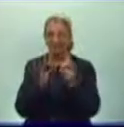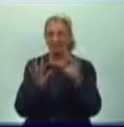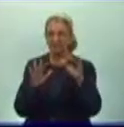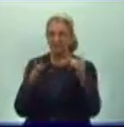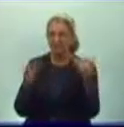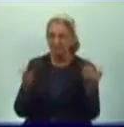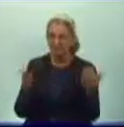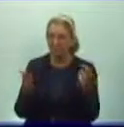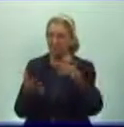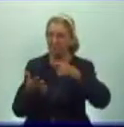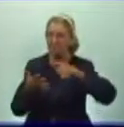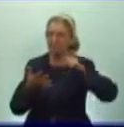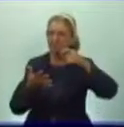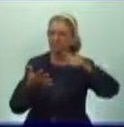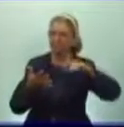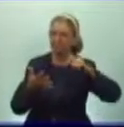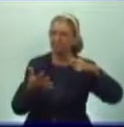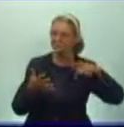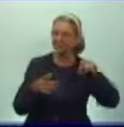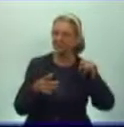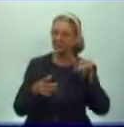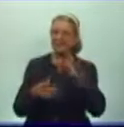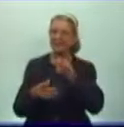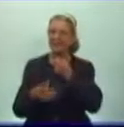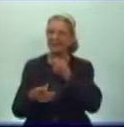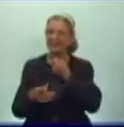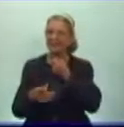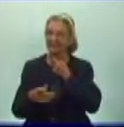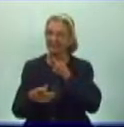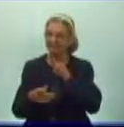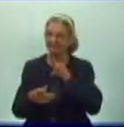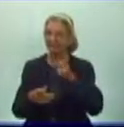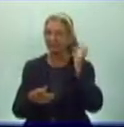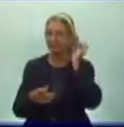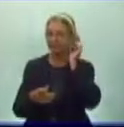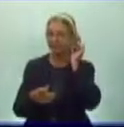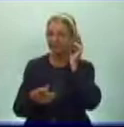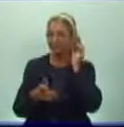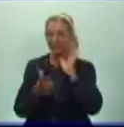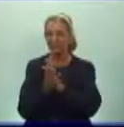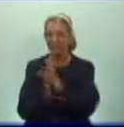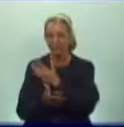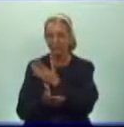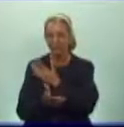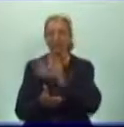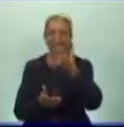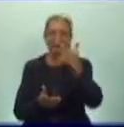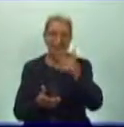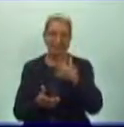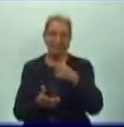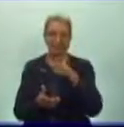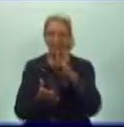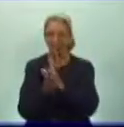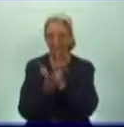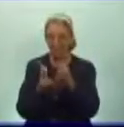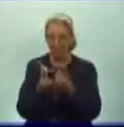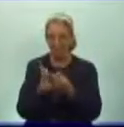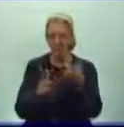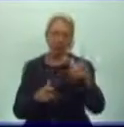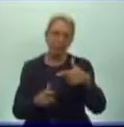vienen escritos, como los leímos ya, enero, lo volvemos a leer, febrero, marzo, abril,